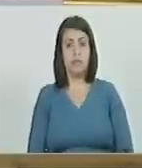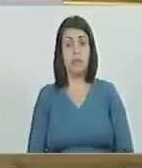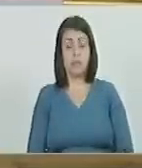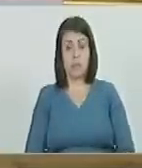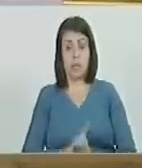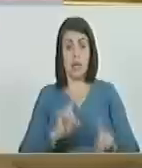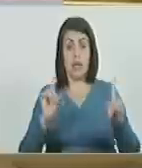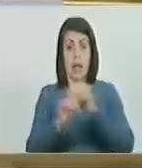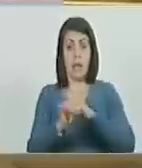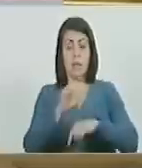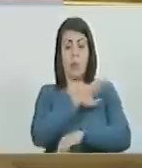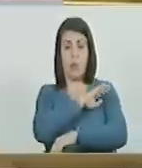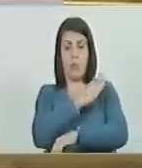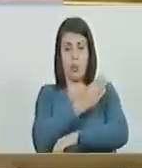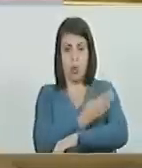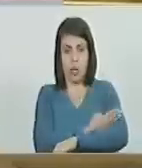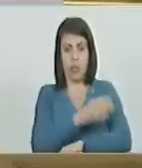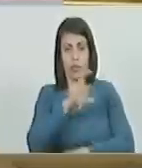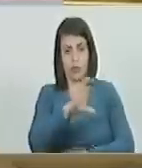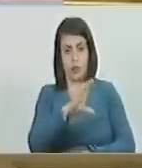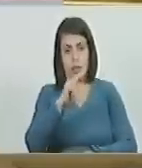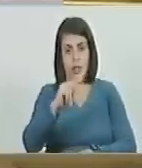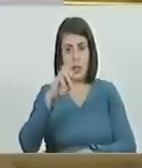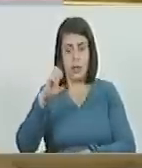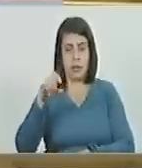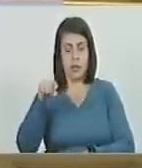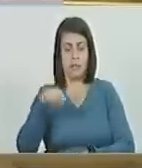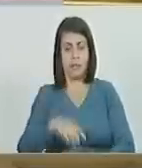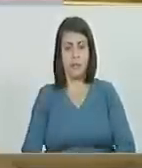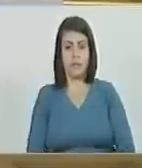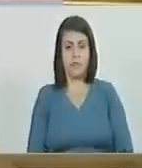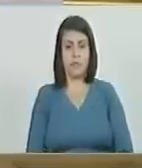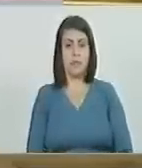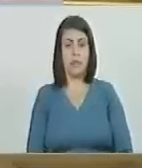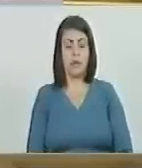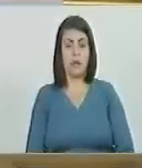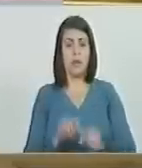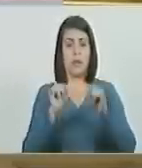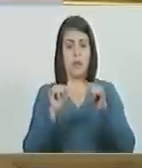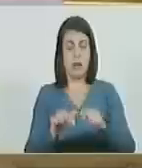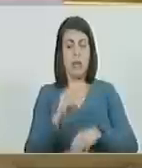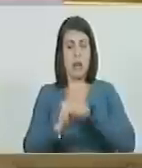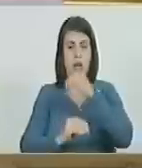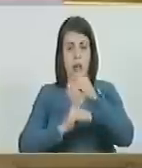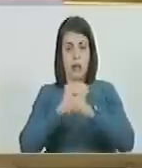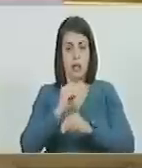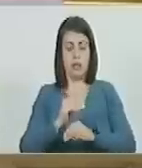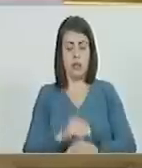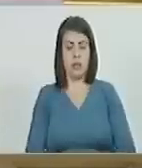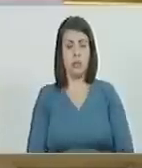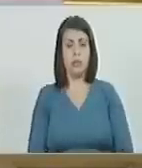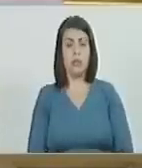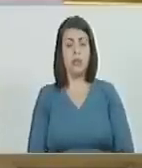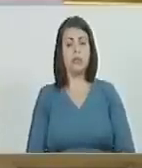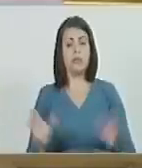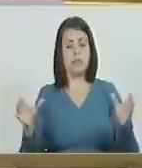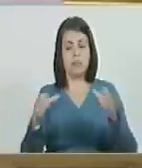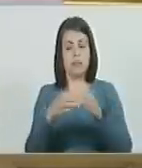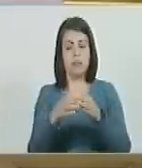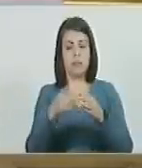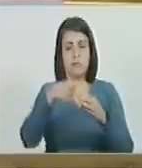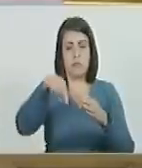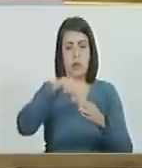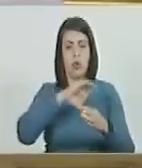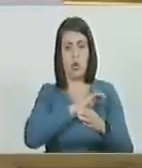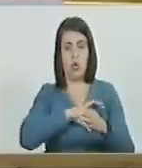transición de poder al Consejo Nacional Electoral, es lo que ha generado la conformación